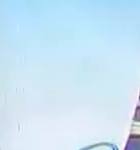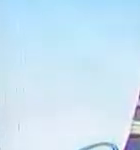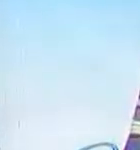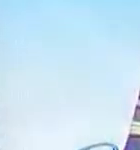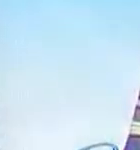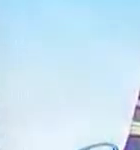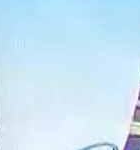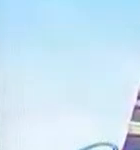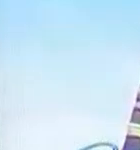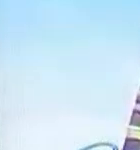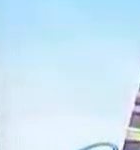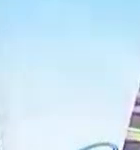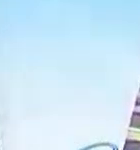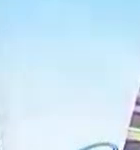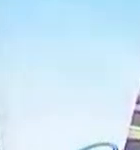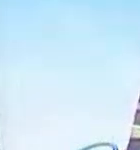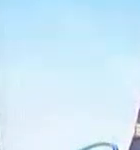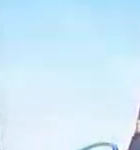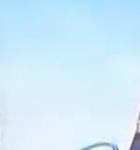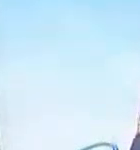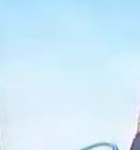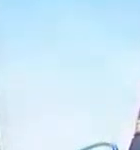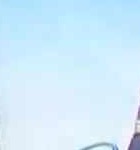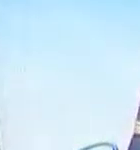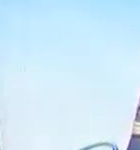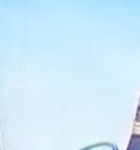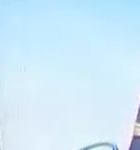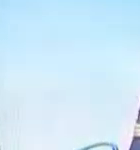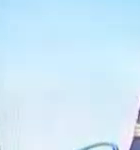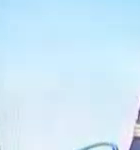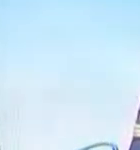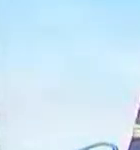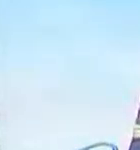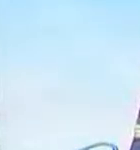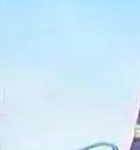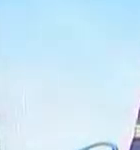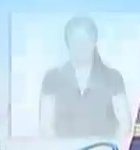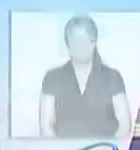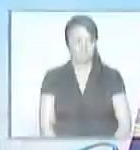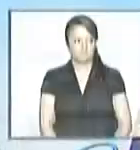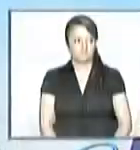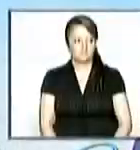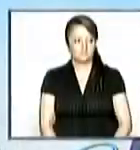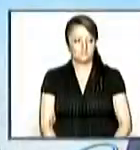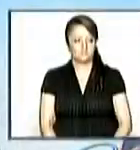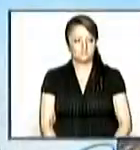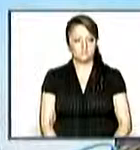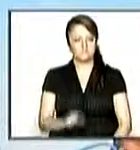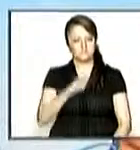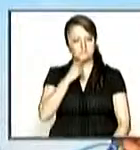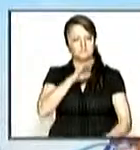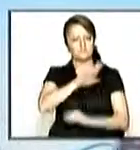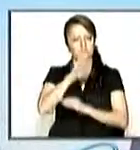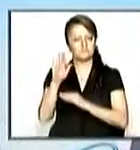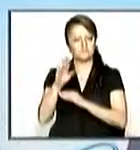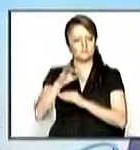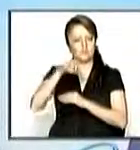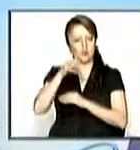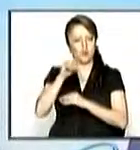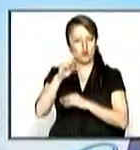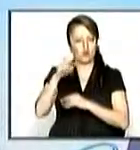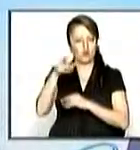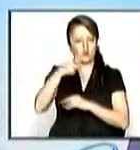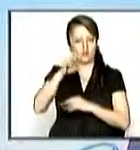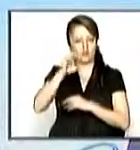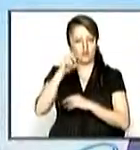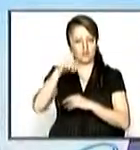www.telecafe.go.co. También estos programas están grabados en la página en YouTube, buscando Jorge Enrique Rojas Quiseno. Hay